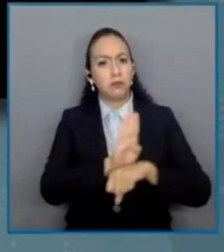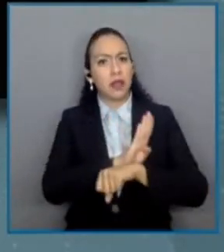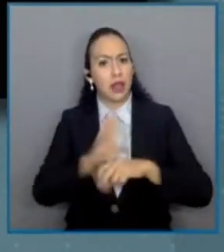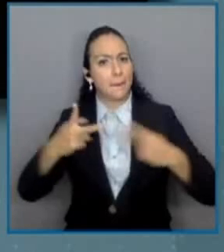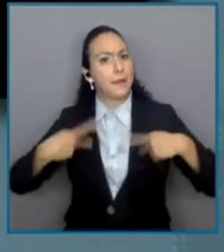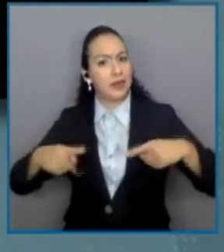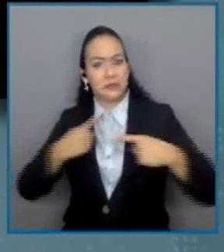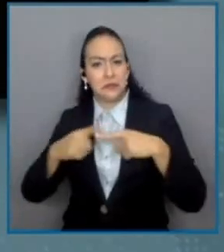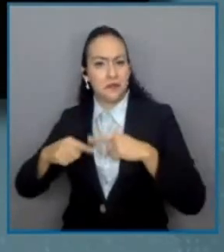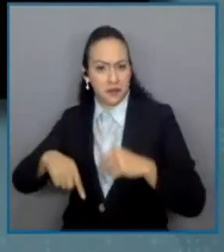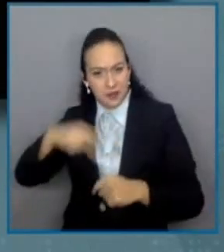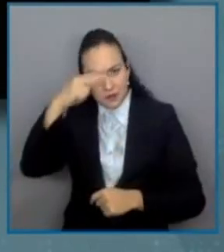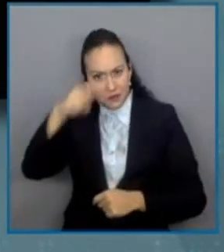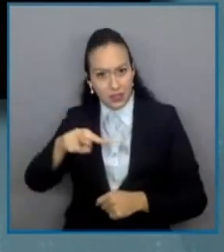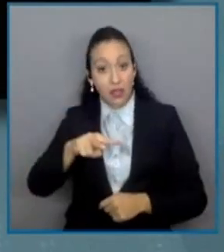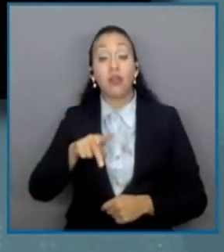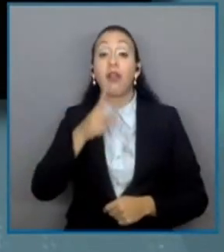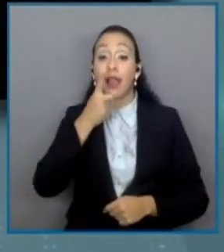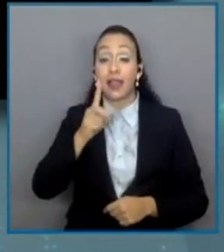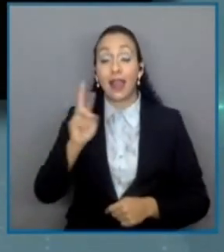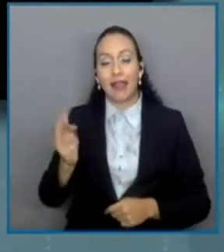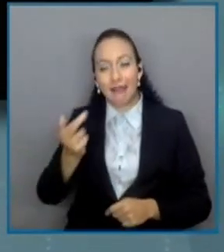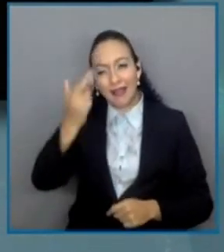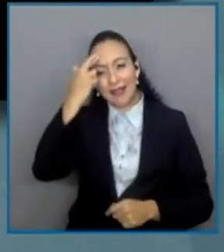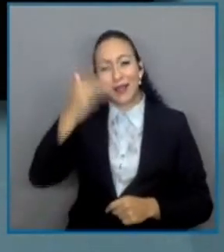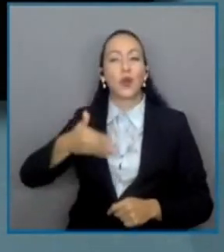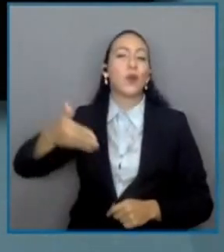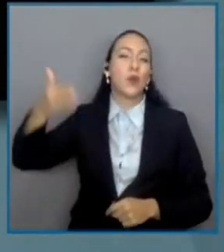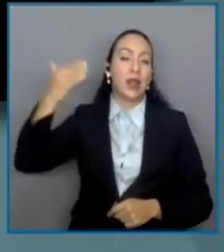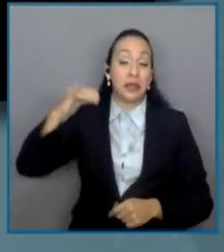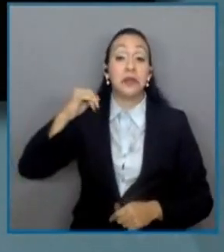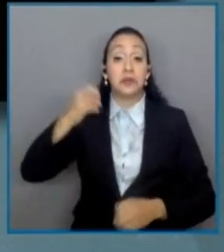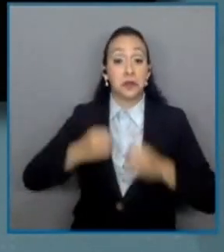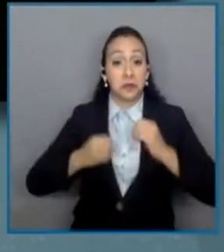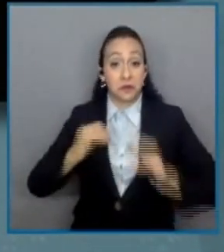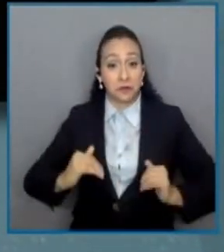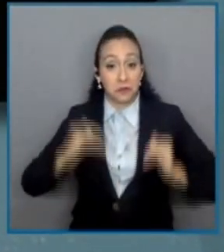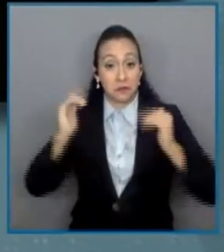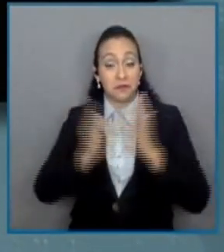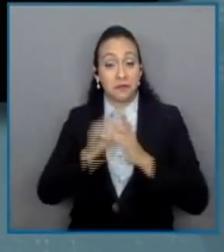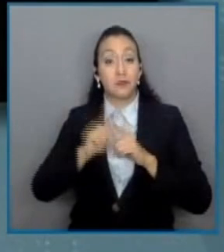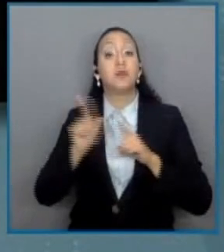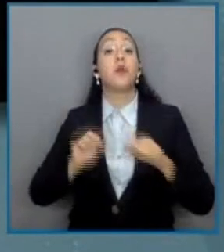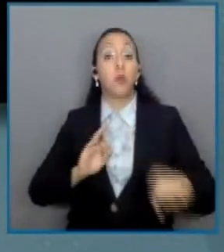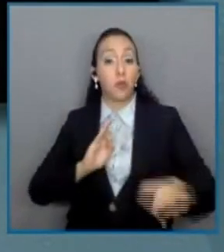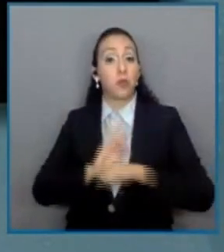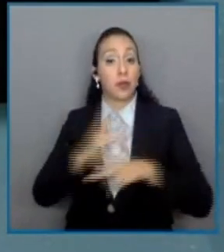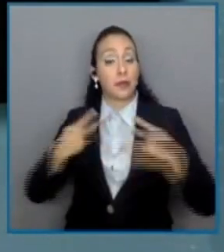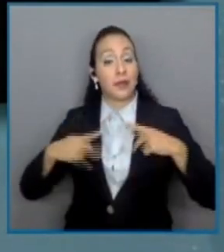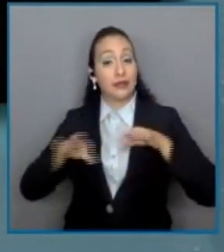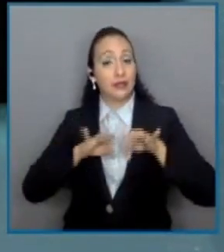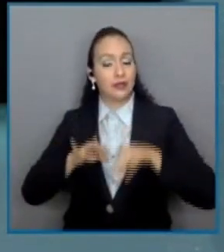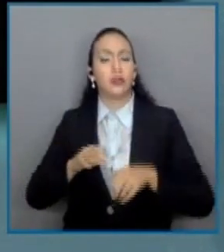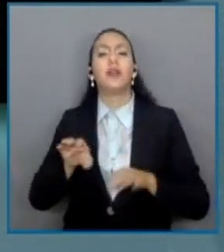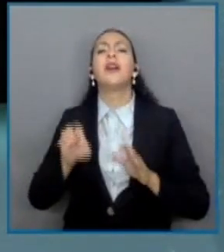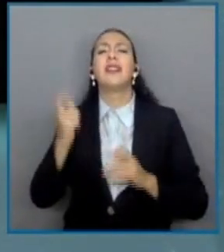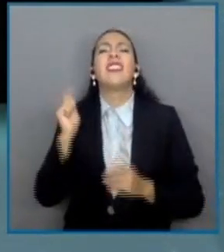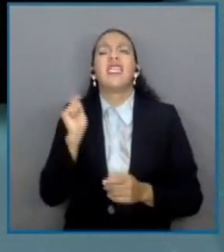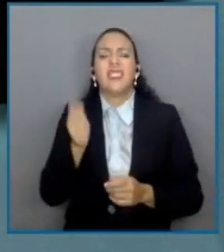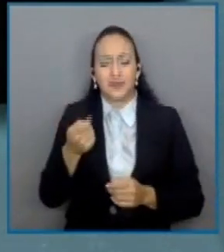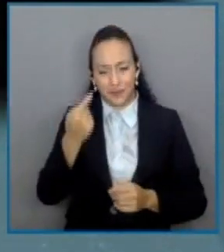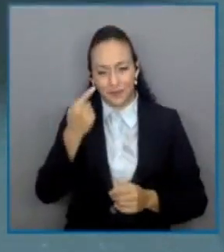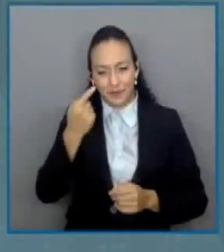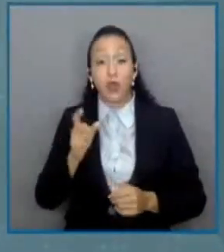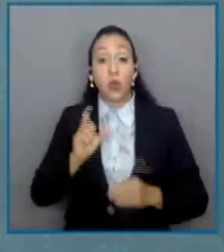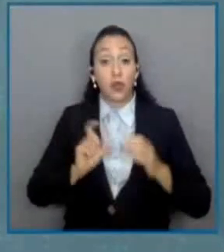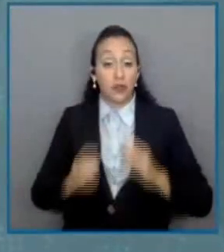se recordó una resolución de la segunda sala que protege este derecho. En ella, establece que para hacer efectivo el derecho a la